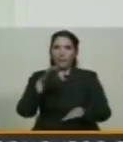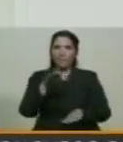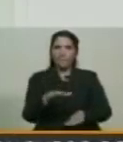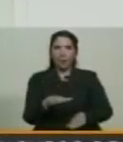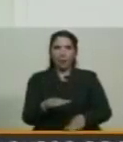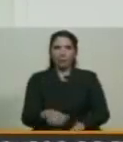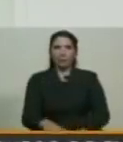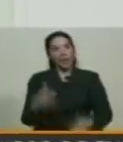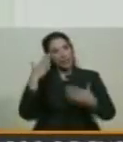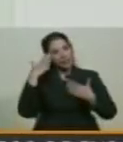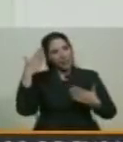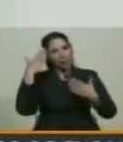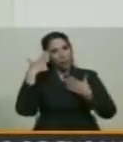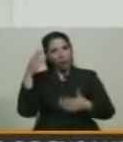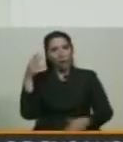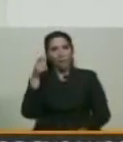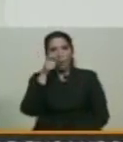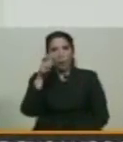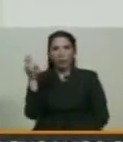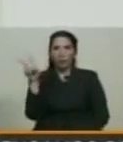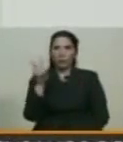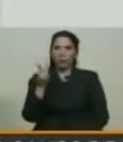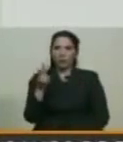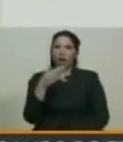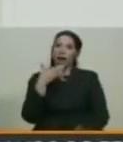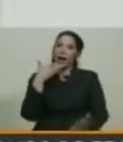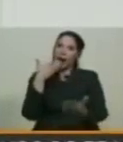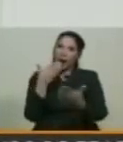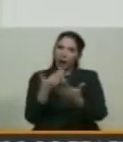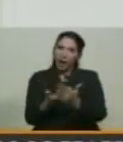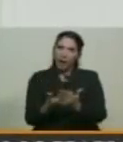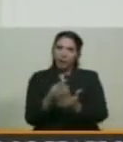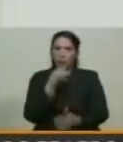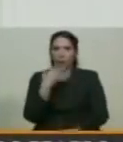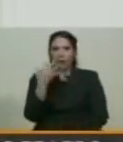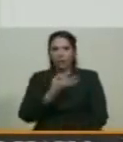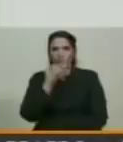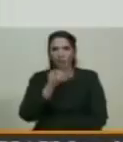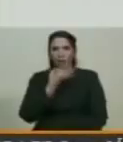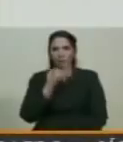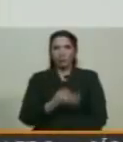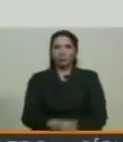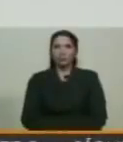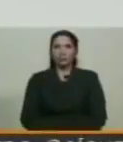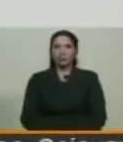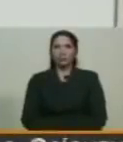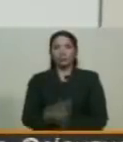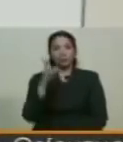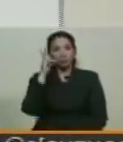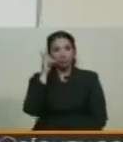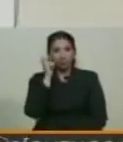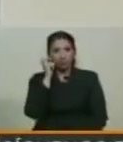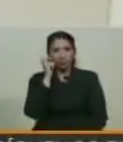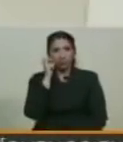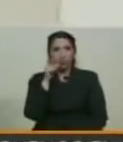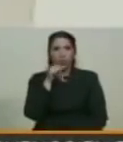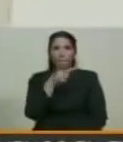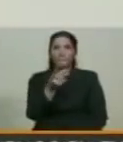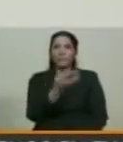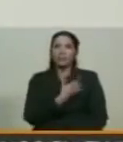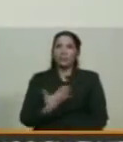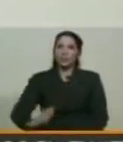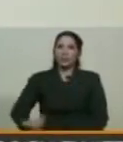bueno, saludamos al pueblo de Venezuela. Muchísimas gracias, muy buenas tardes. Escuchaban las palabras del vicepresidente